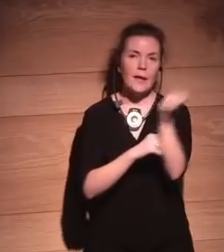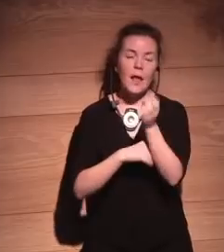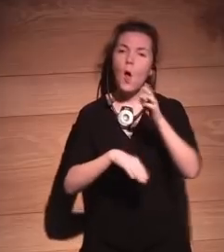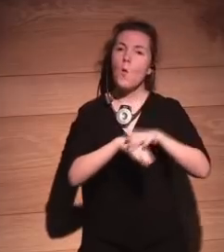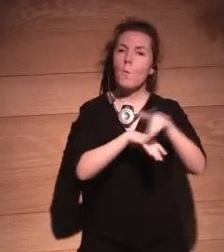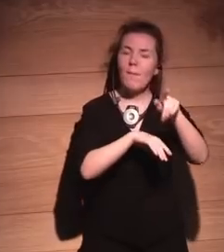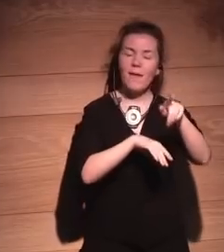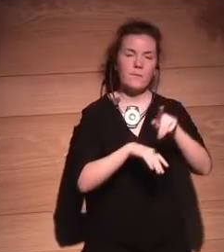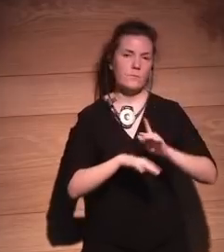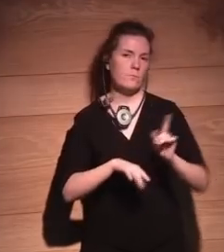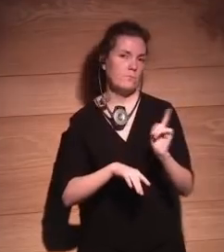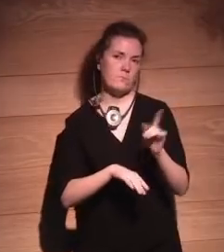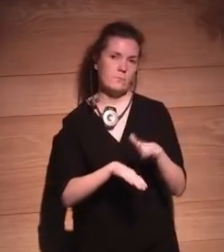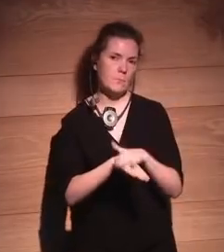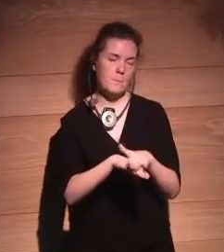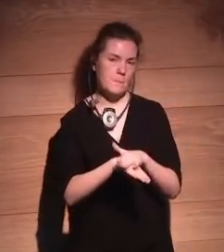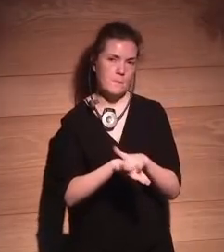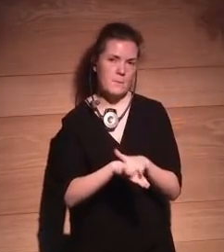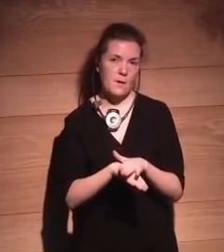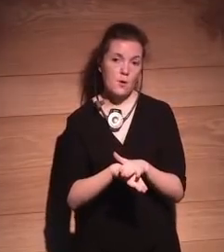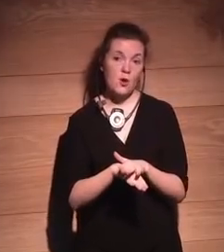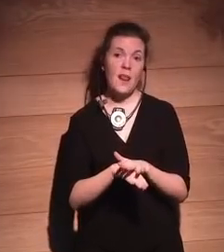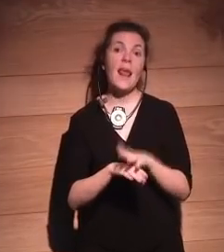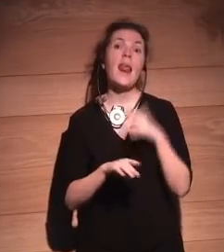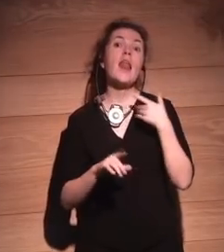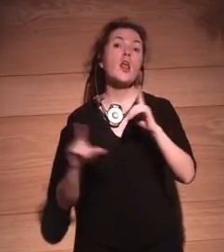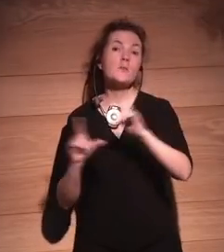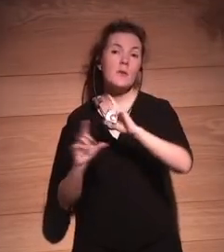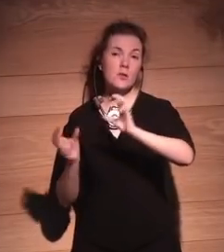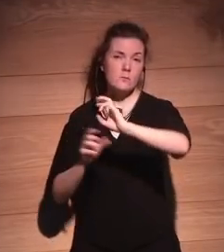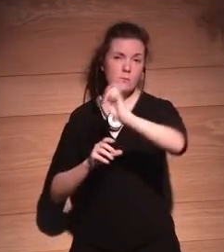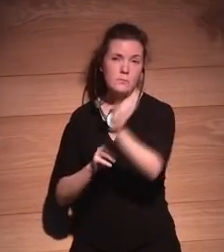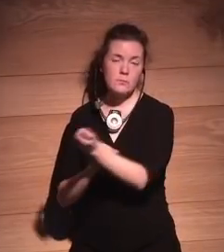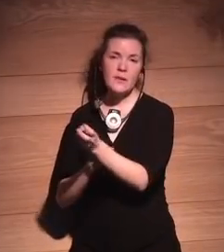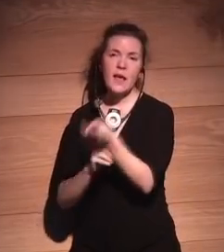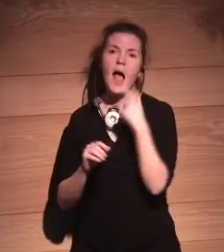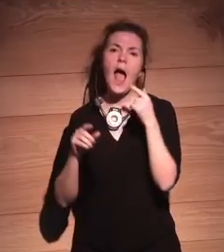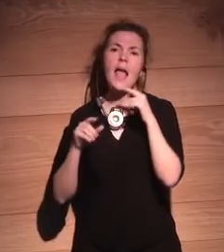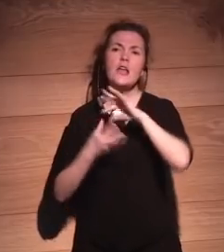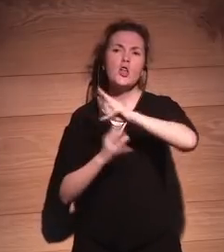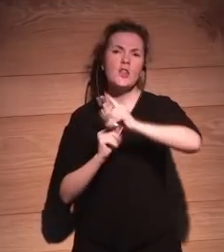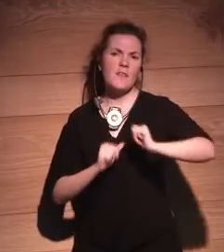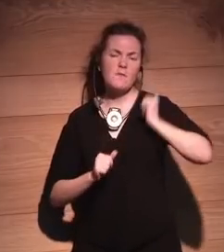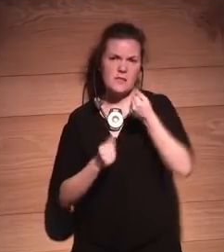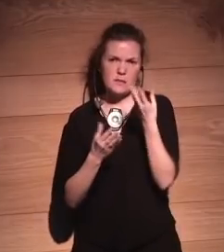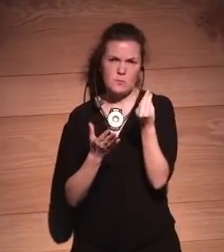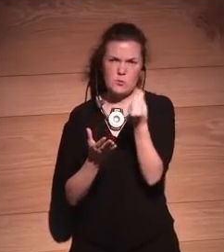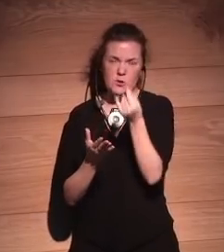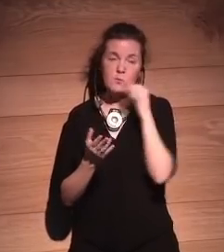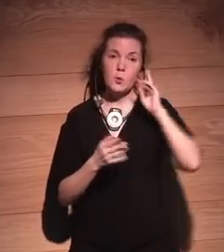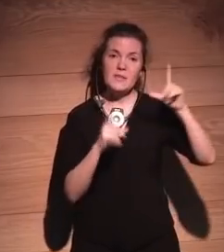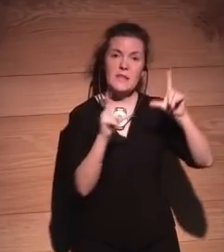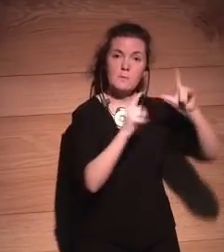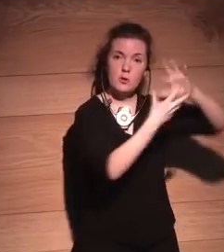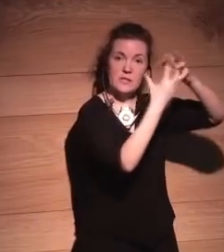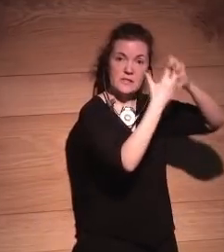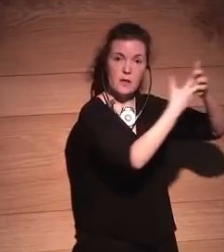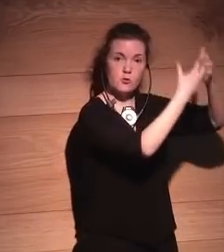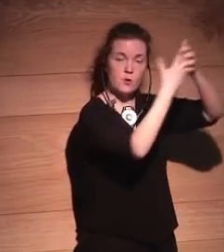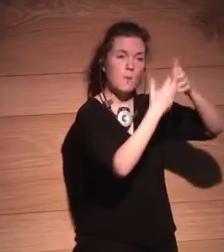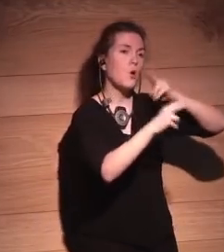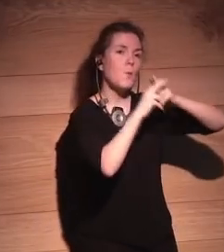culpa... perdón, vamos a ver. O sea, dentro de los medios de comunicación hay montones de fake news. Y solo hay que ver las televisiones norteamericanas, por no citar